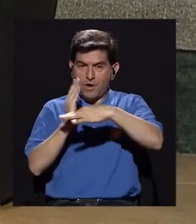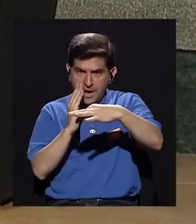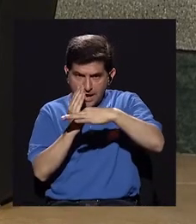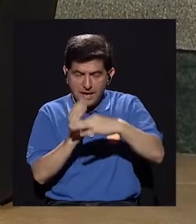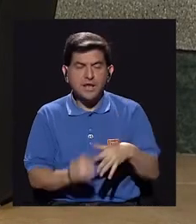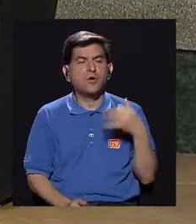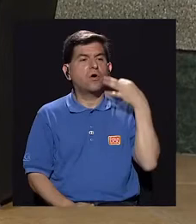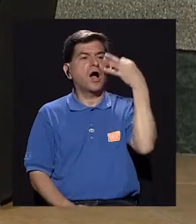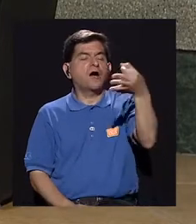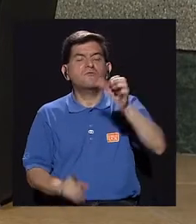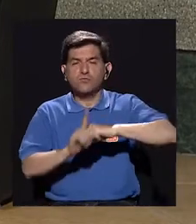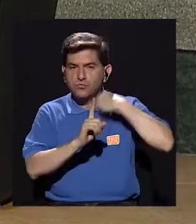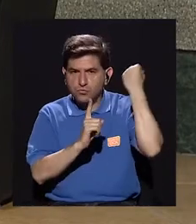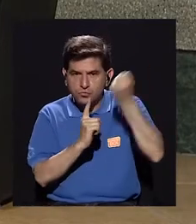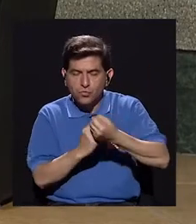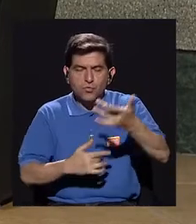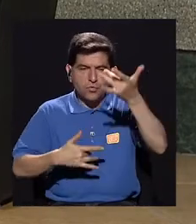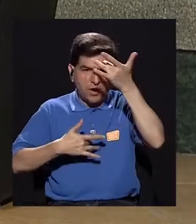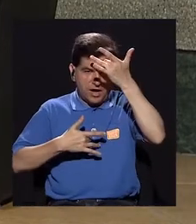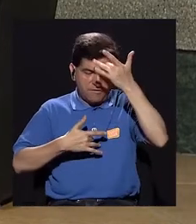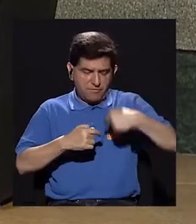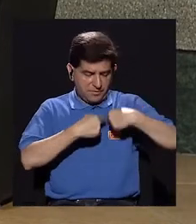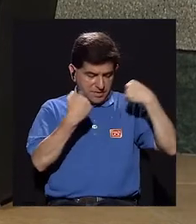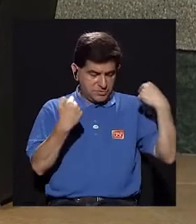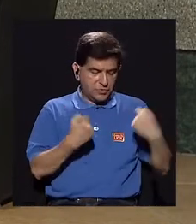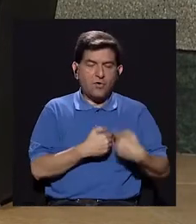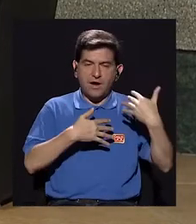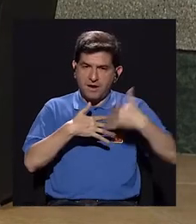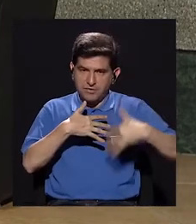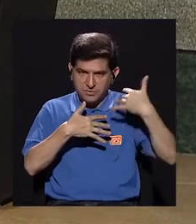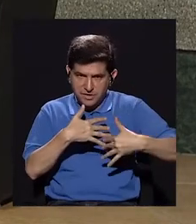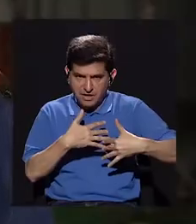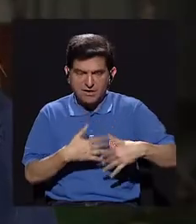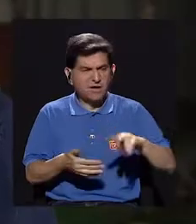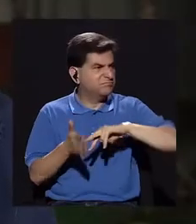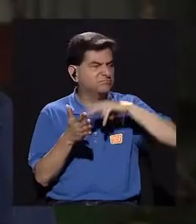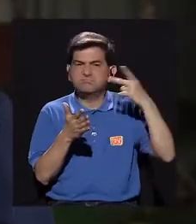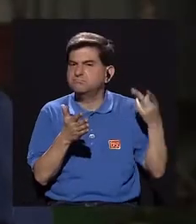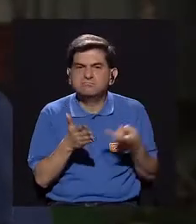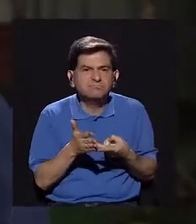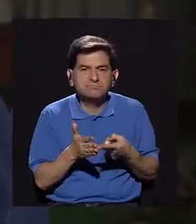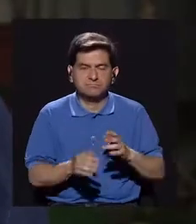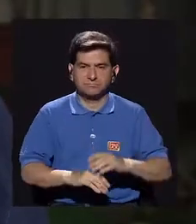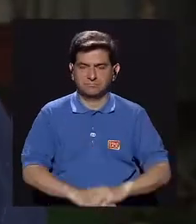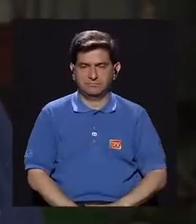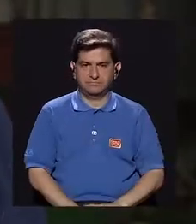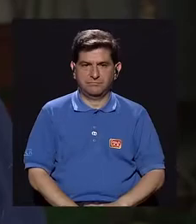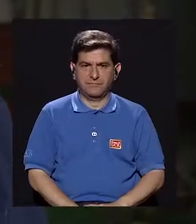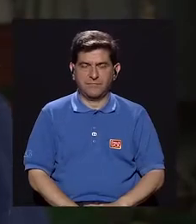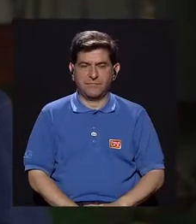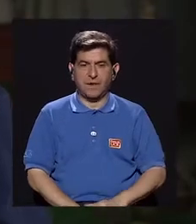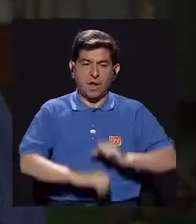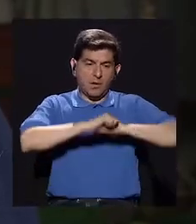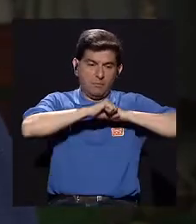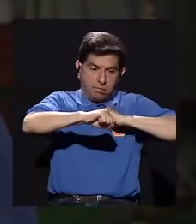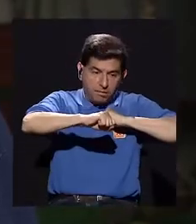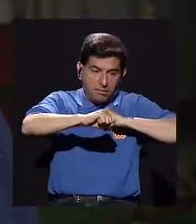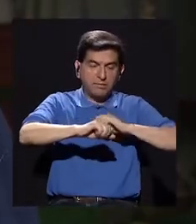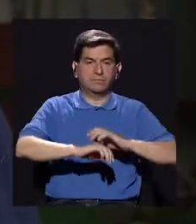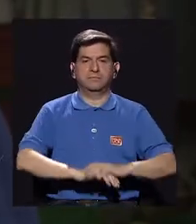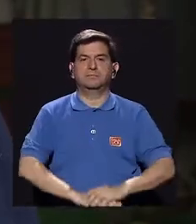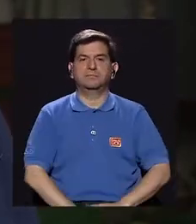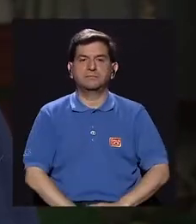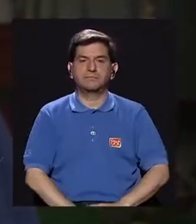nos va a condicionar a largo plazo a tener enfermedades cardiovasculares. ¿Qué son enfermedades cardiovasculares?